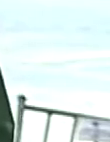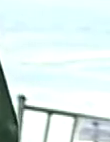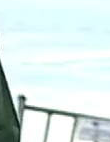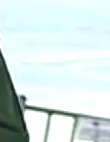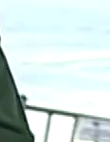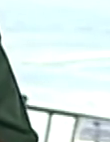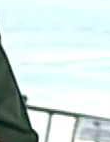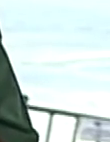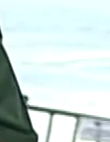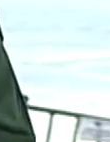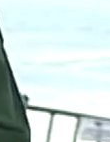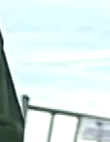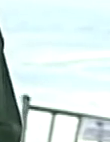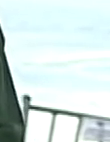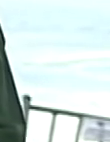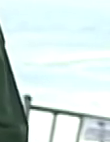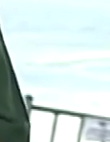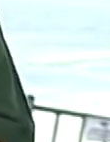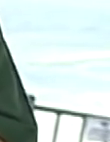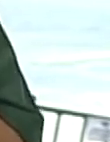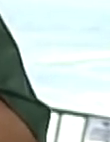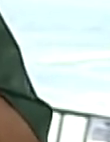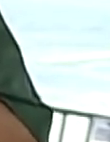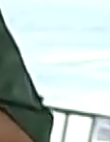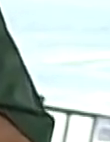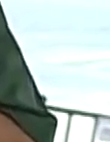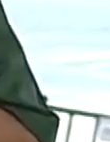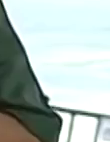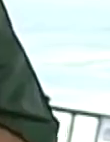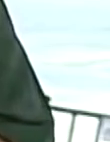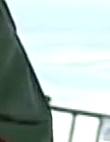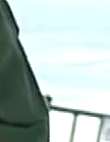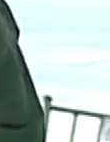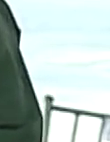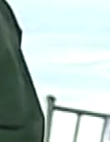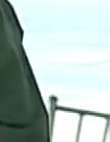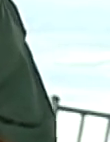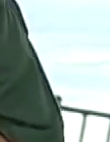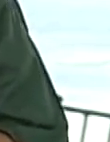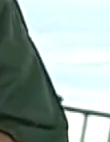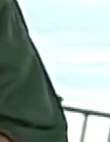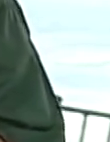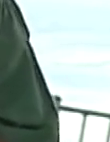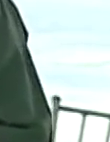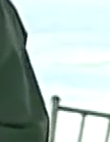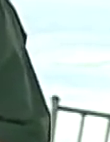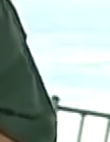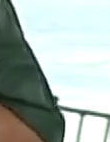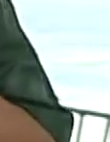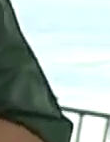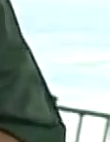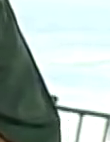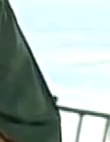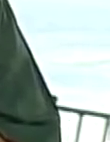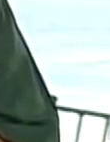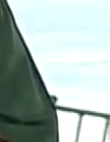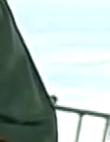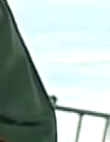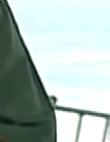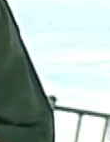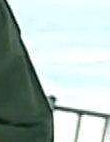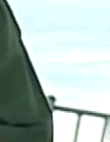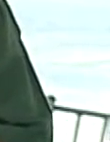metidos ni siquiera los programas sociales, lo están metidos también los 7 millones de toneladas métricas que hemos traído durante el